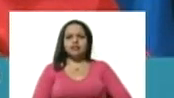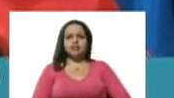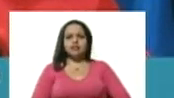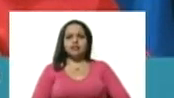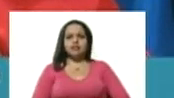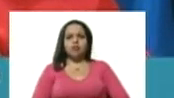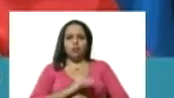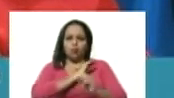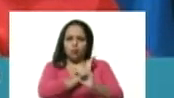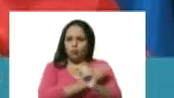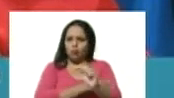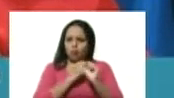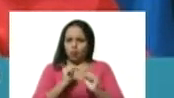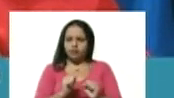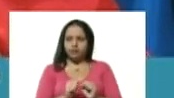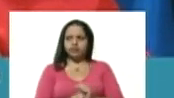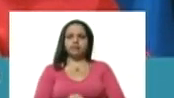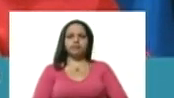concreta.